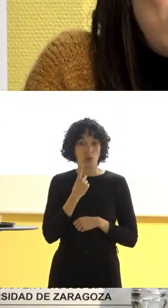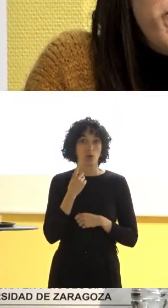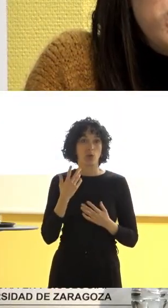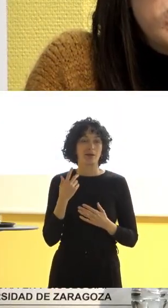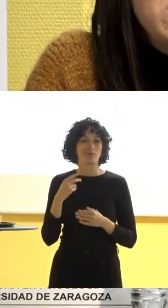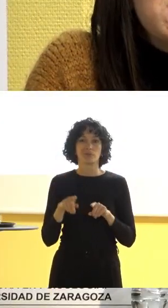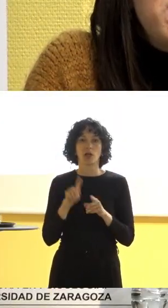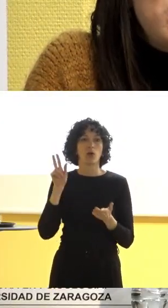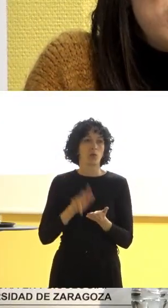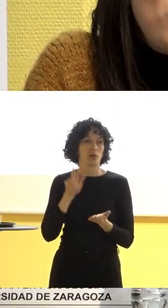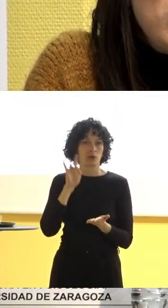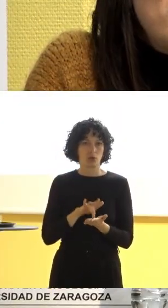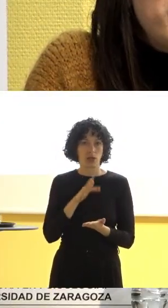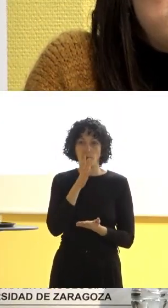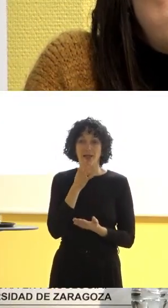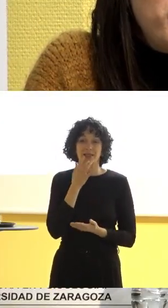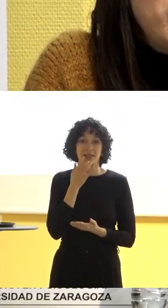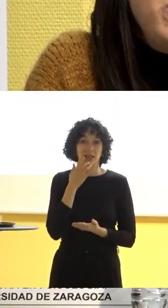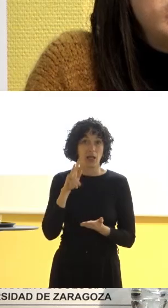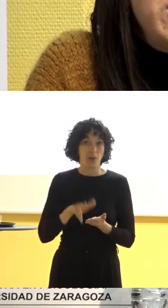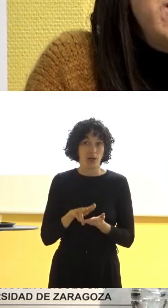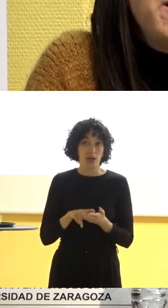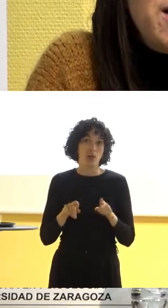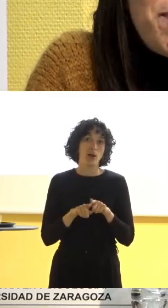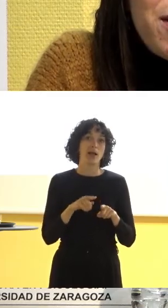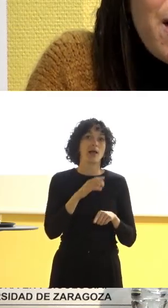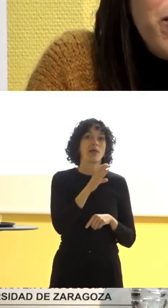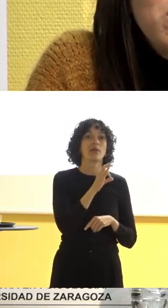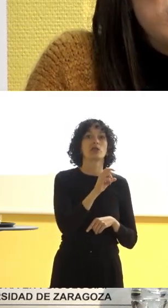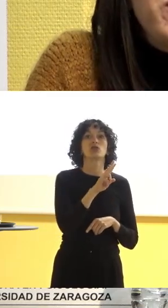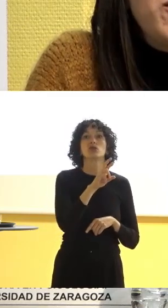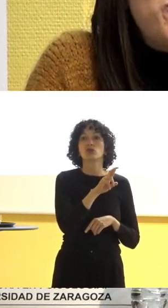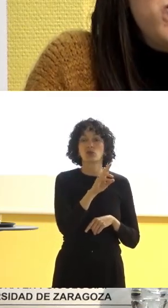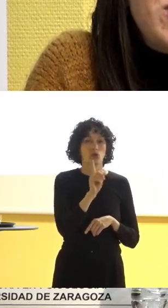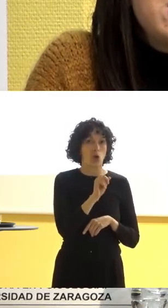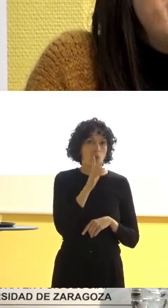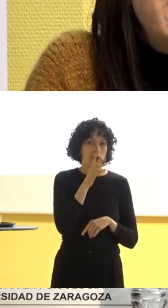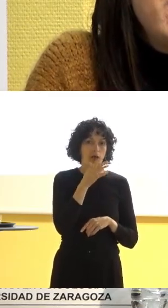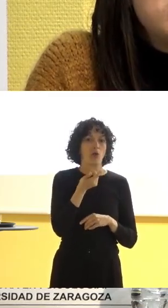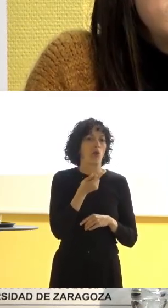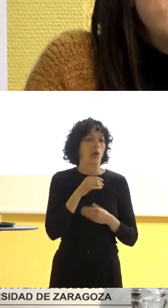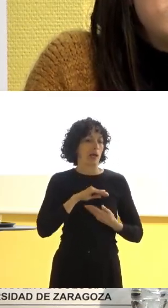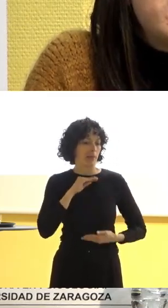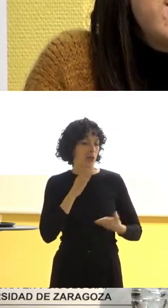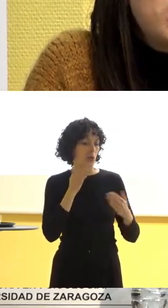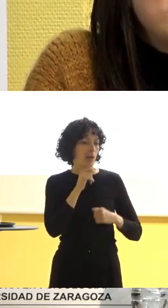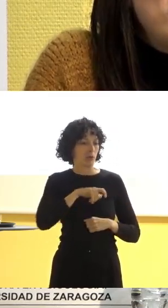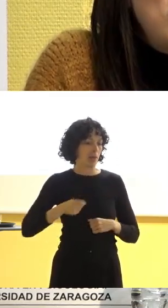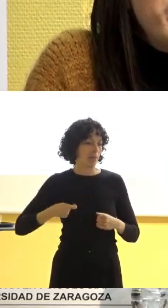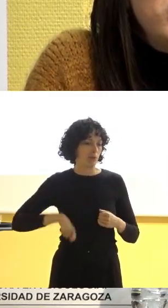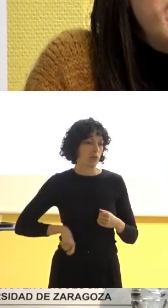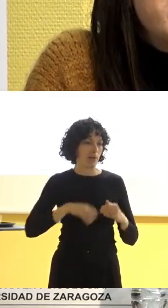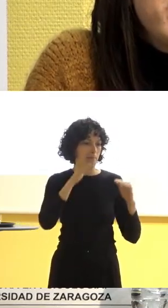como una homologación. Es decir, si no se homologan como CESUR, porque igual no tienen tanta capacidad, no hay tantos profesionales implicados, pero sí que exista